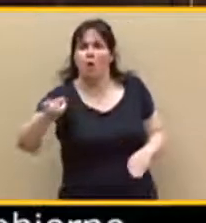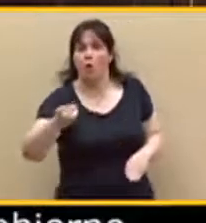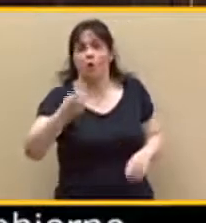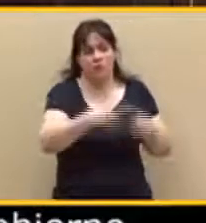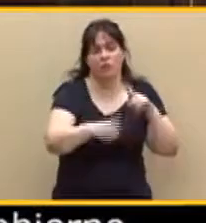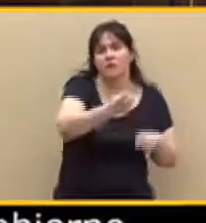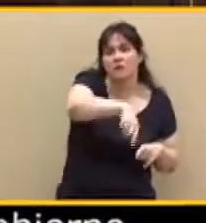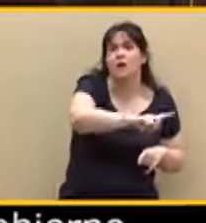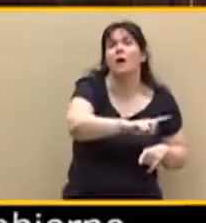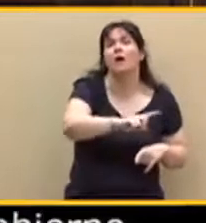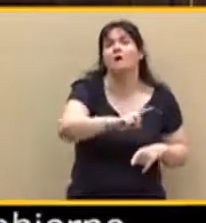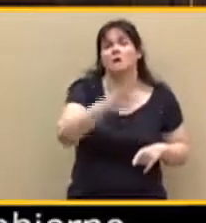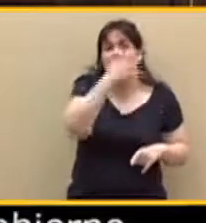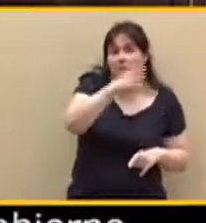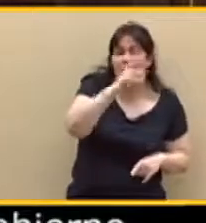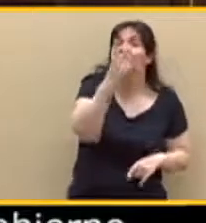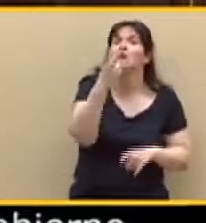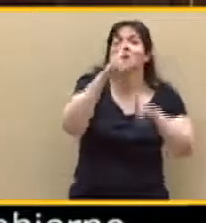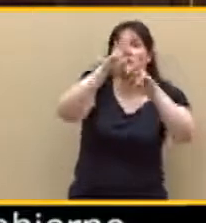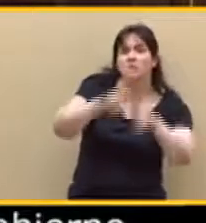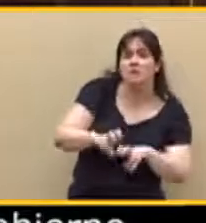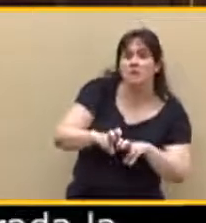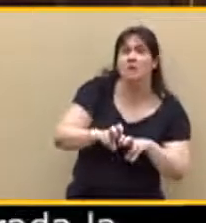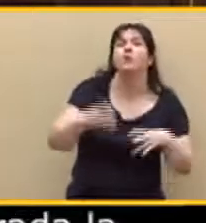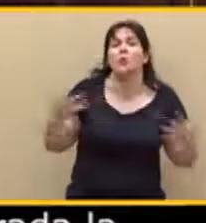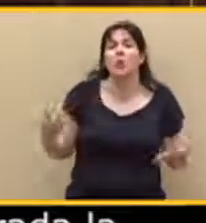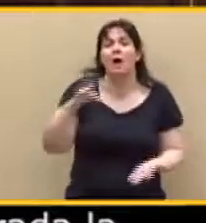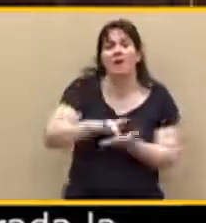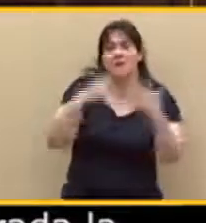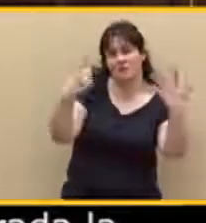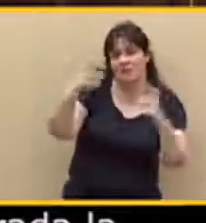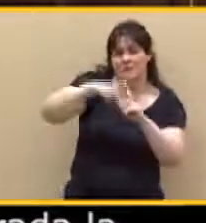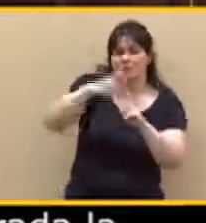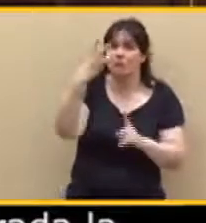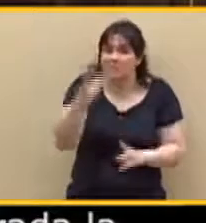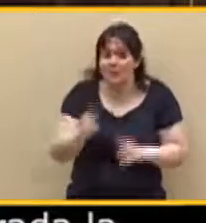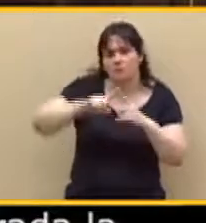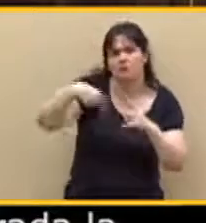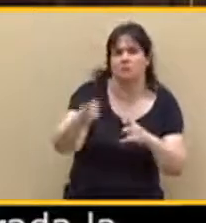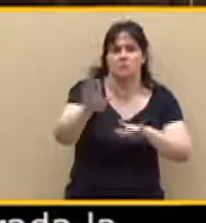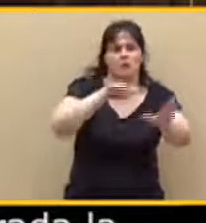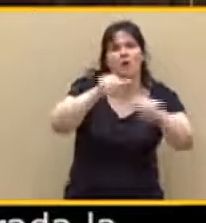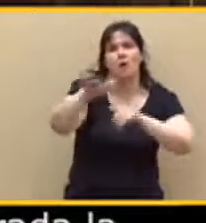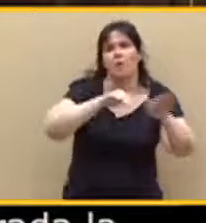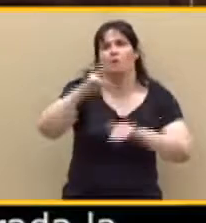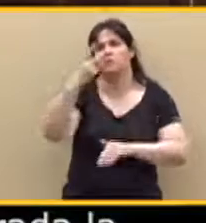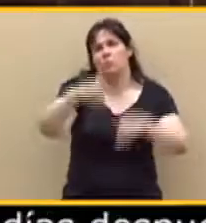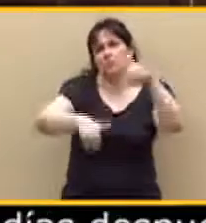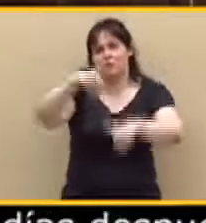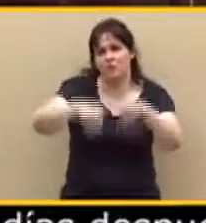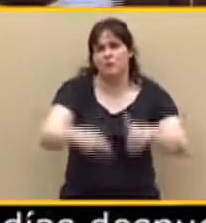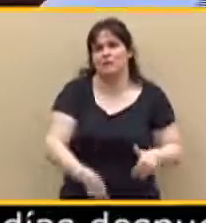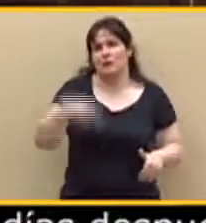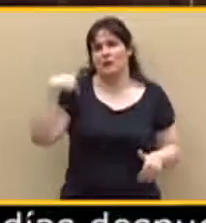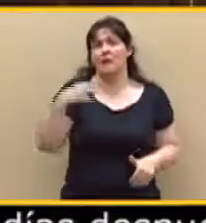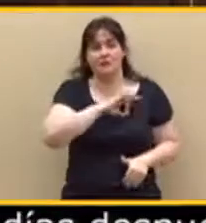segunda investigación del Europacific Bank? El día 6 de mayo, 3 días después de la convocatoria de unas segundas elecciones generales, señorías. No